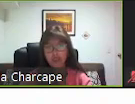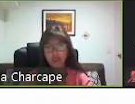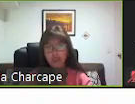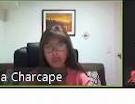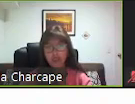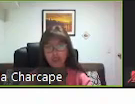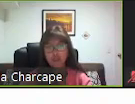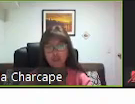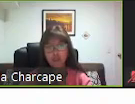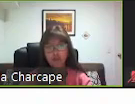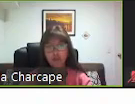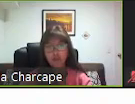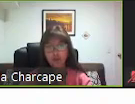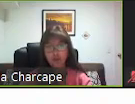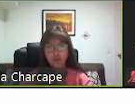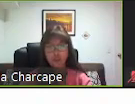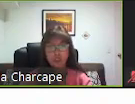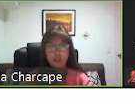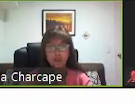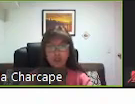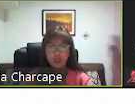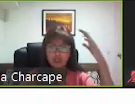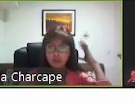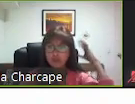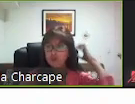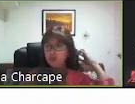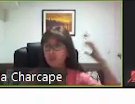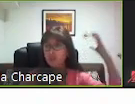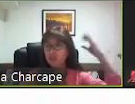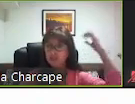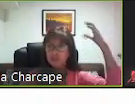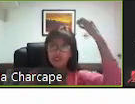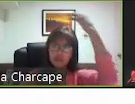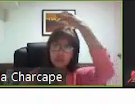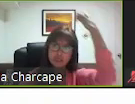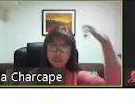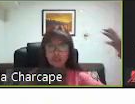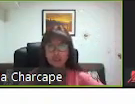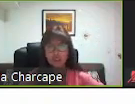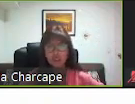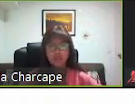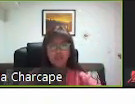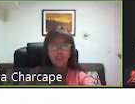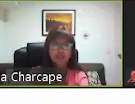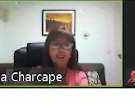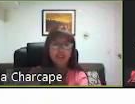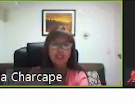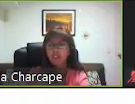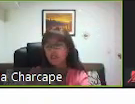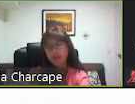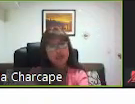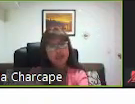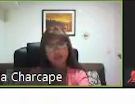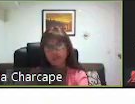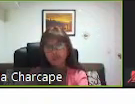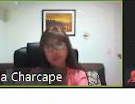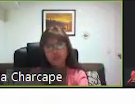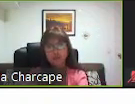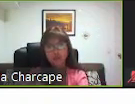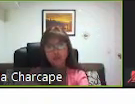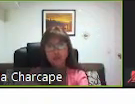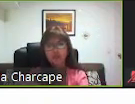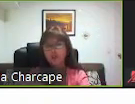que van chupando los piojos, ¿no? Y sobre todo que el niño constantemente se esté rascando la cabeza, pues eso